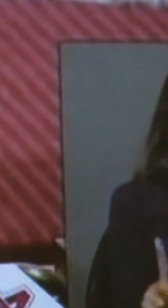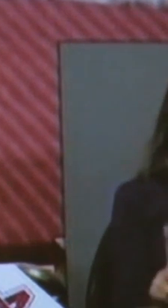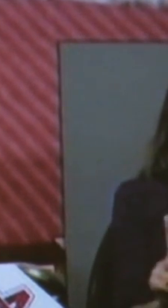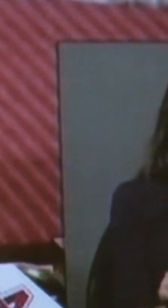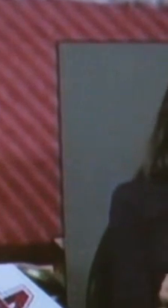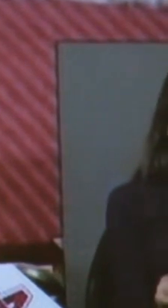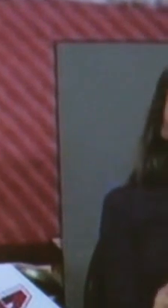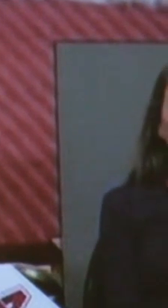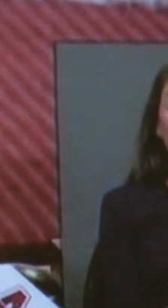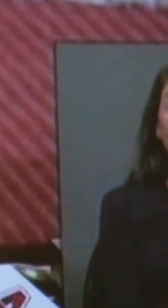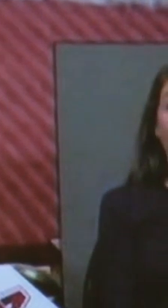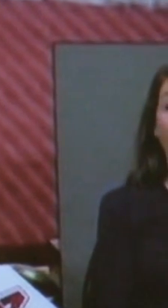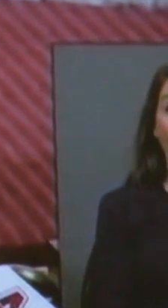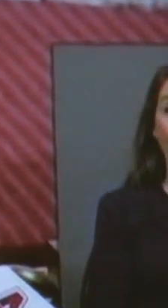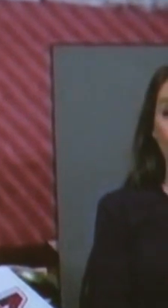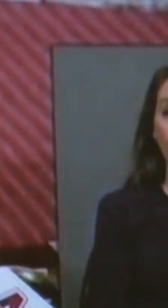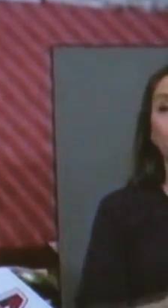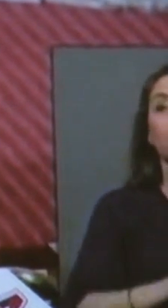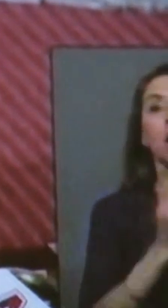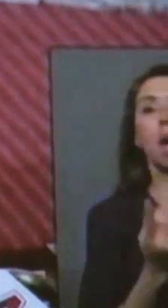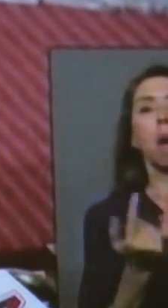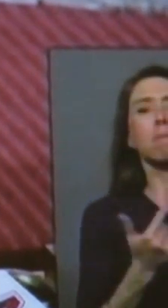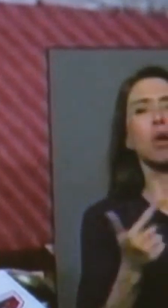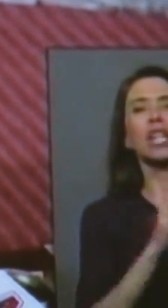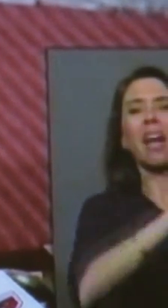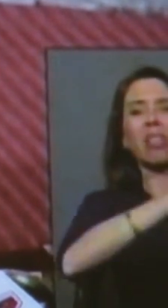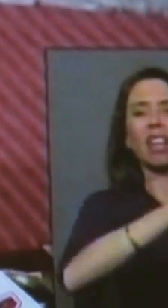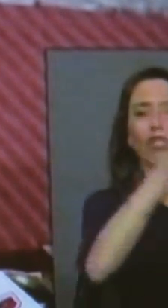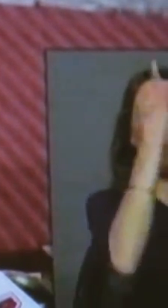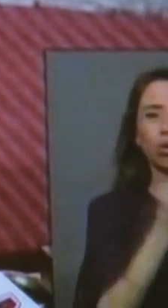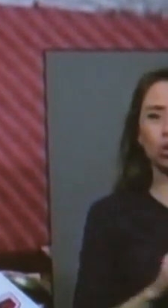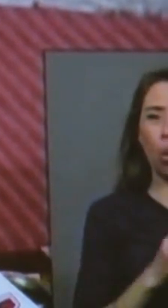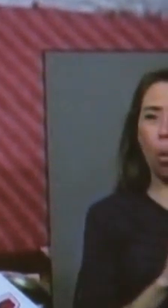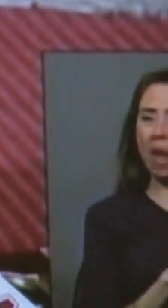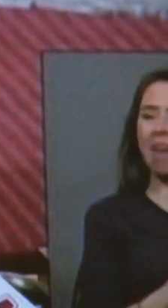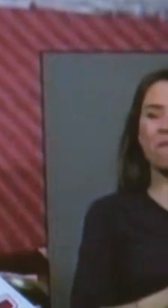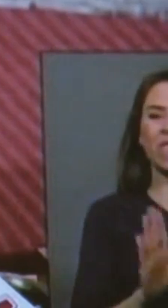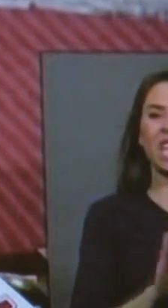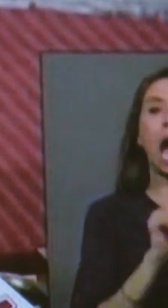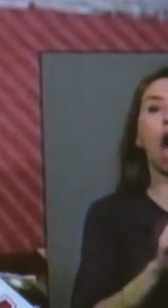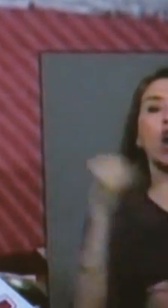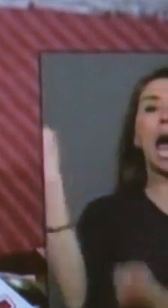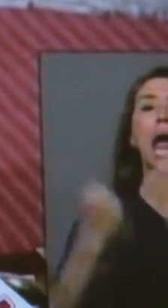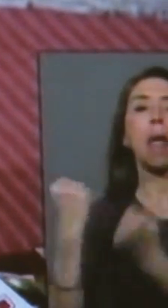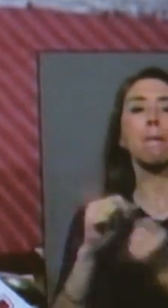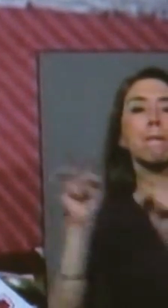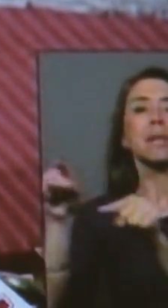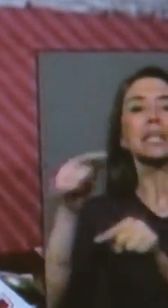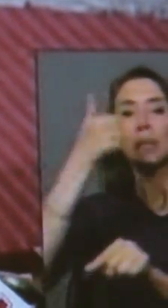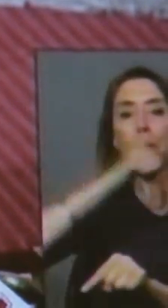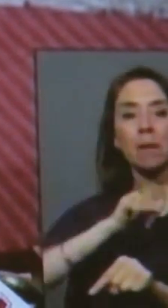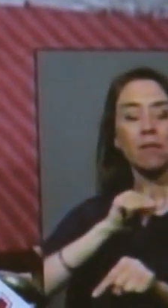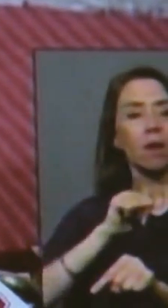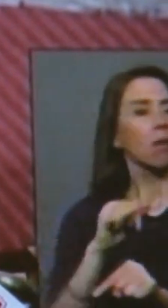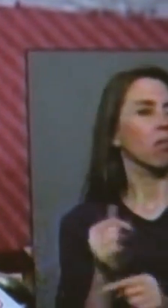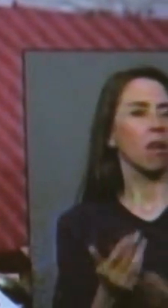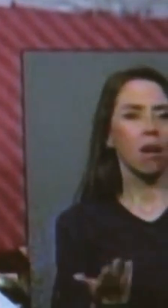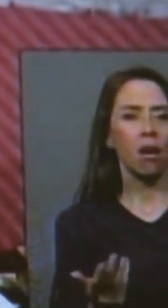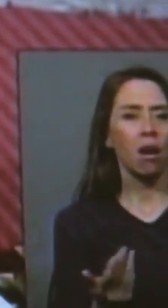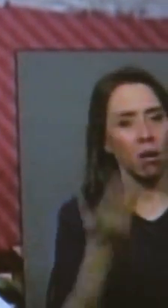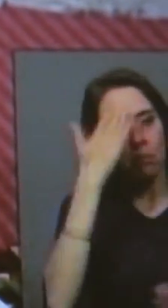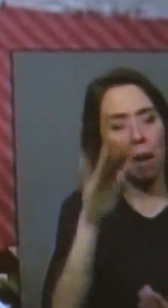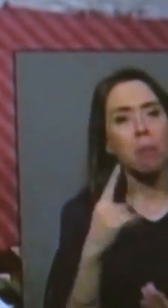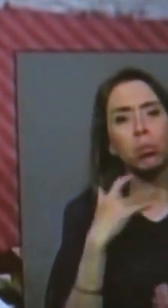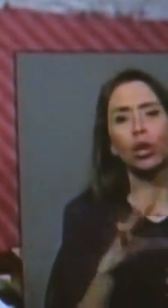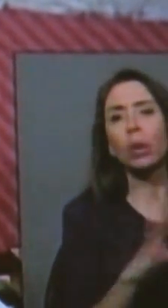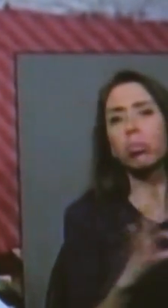de haberse tomado la política de externalizar los servicios no justifica la negligencia y aprovechamiento con que se han llevado